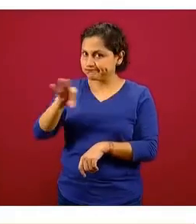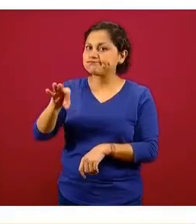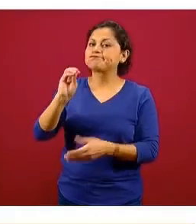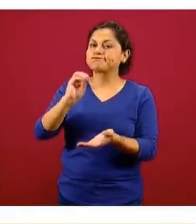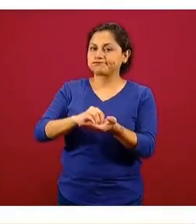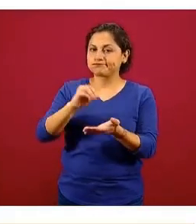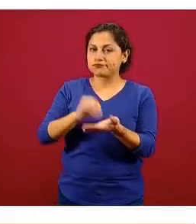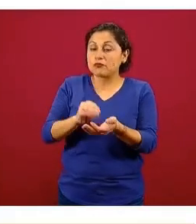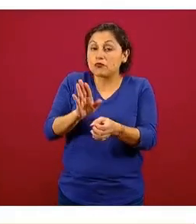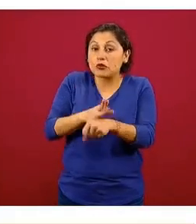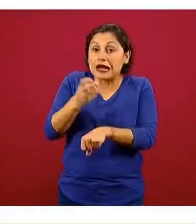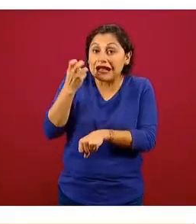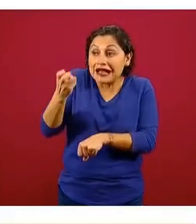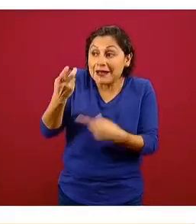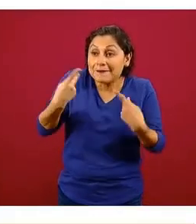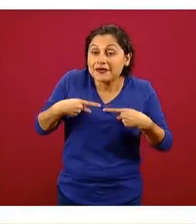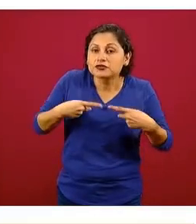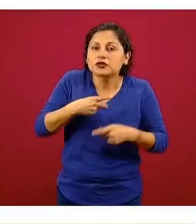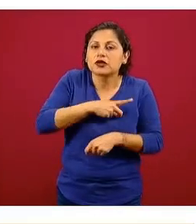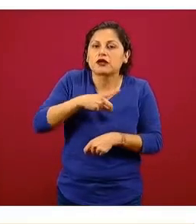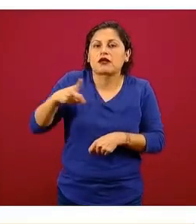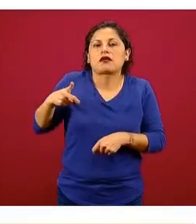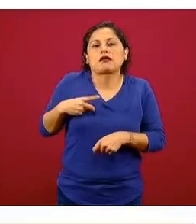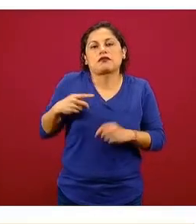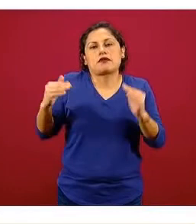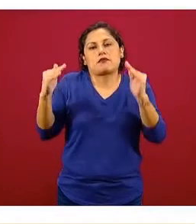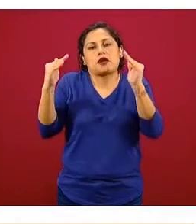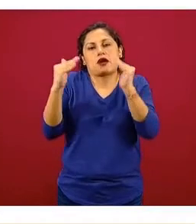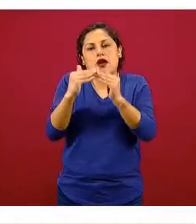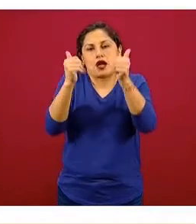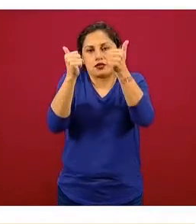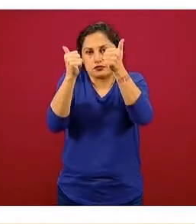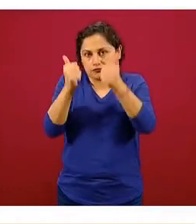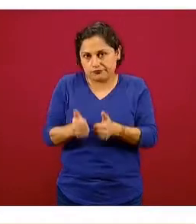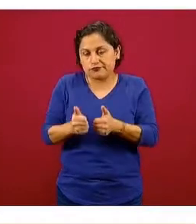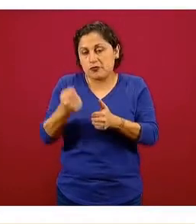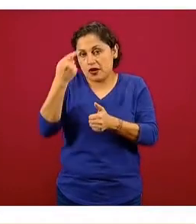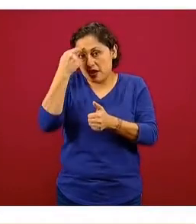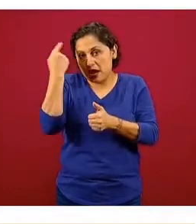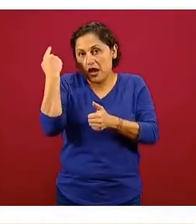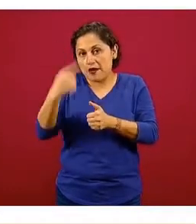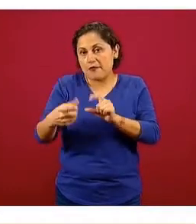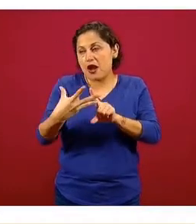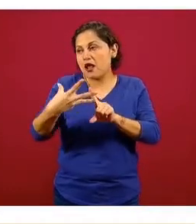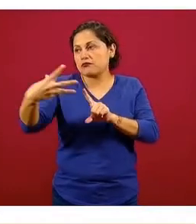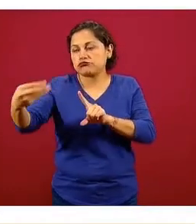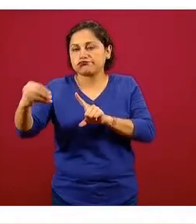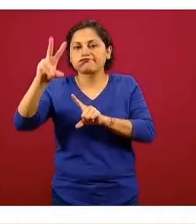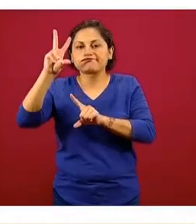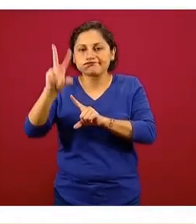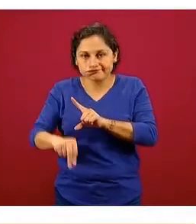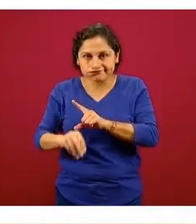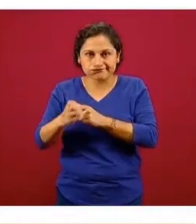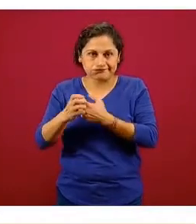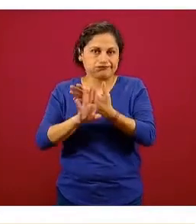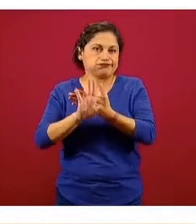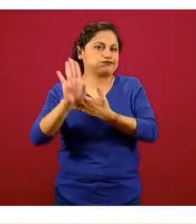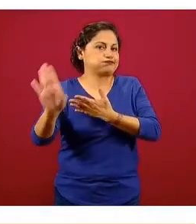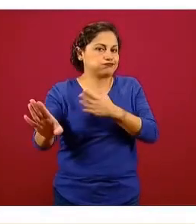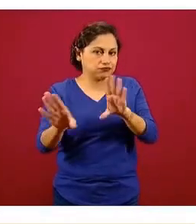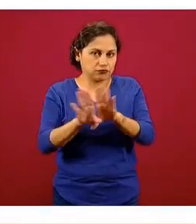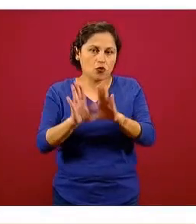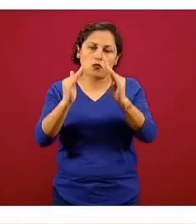deben estar resguardados, deben estar en casa, lejos de otras personas para no contagiarlas.